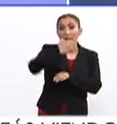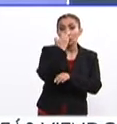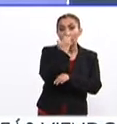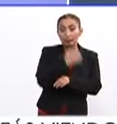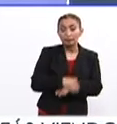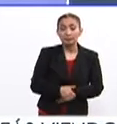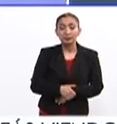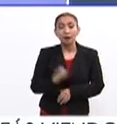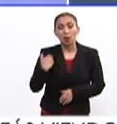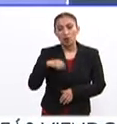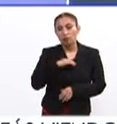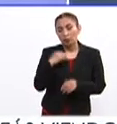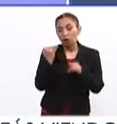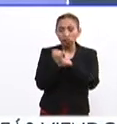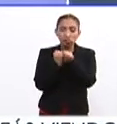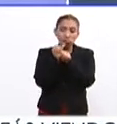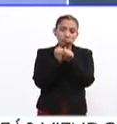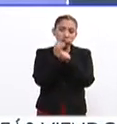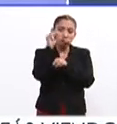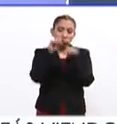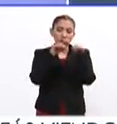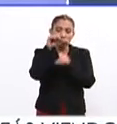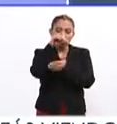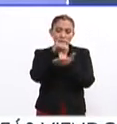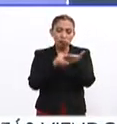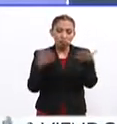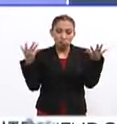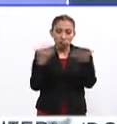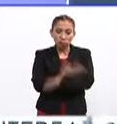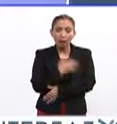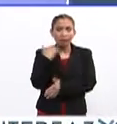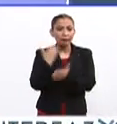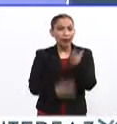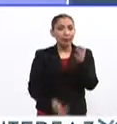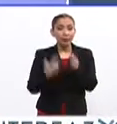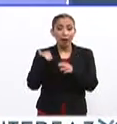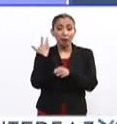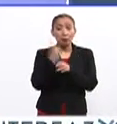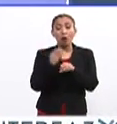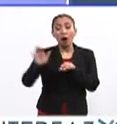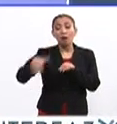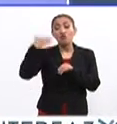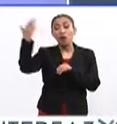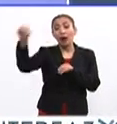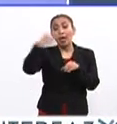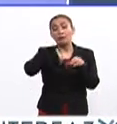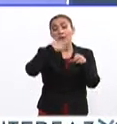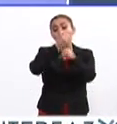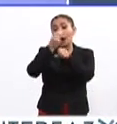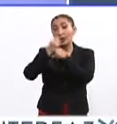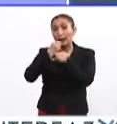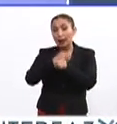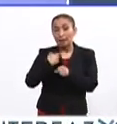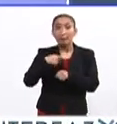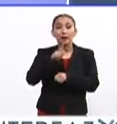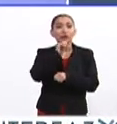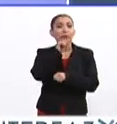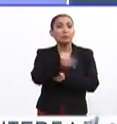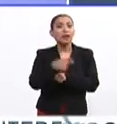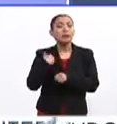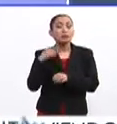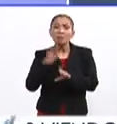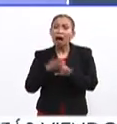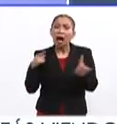instituto. Cuando generamos toda esta información, bueno, hoy sabemos que nos hace falta recomponer al exterior, pero sin embargo nos damos cuenta que